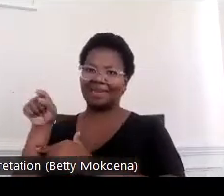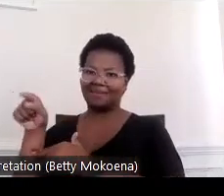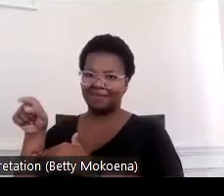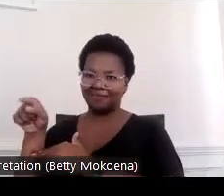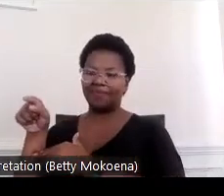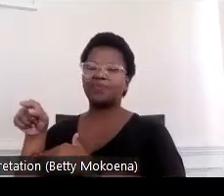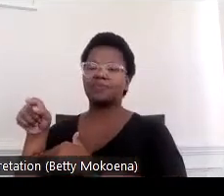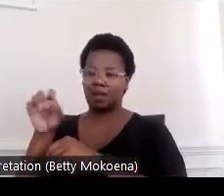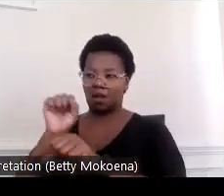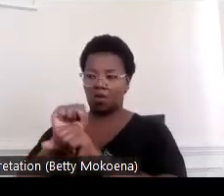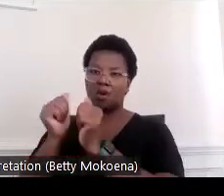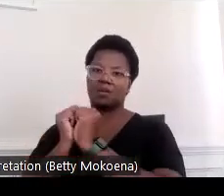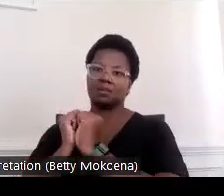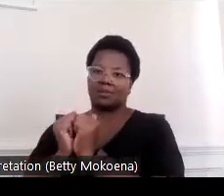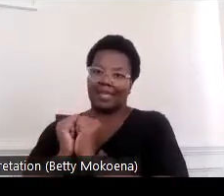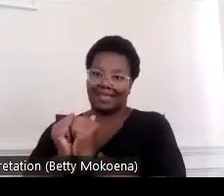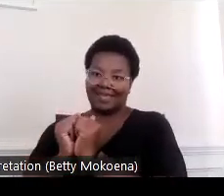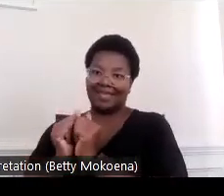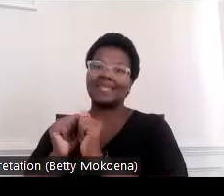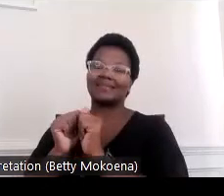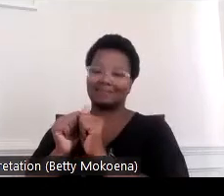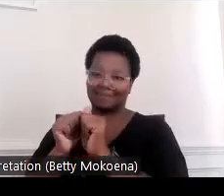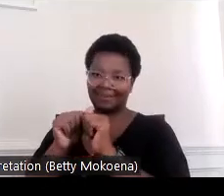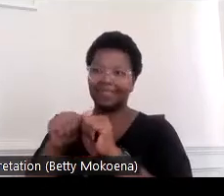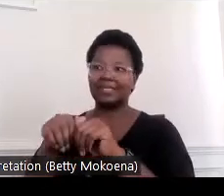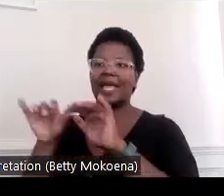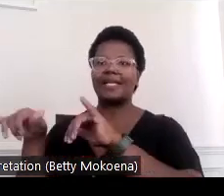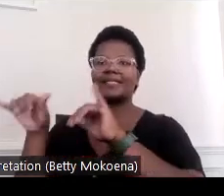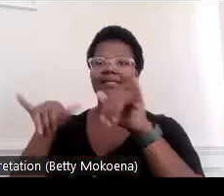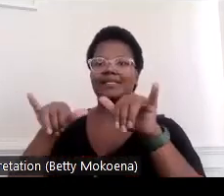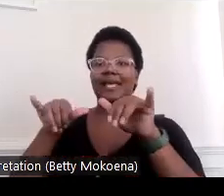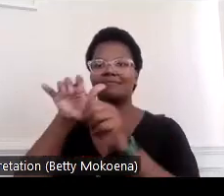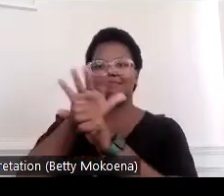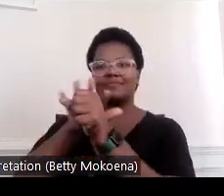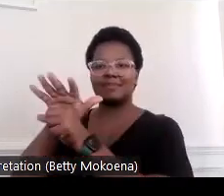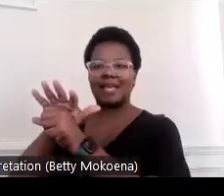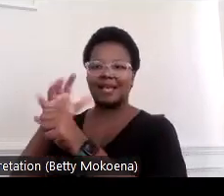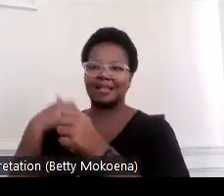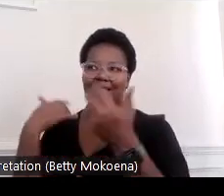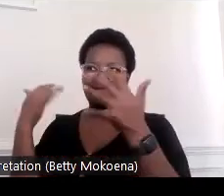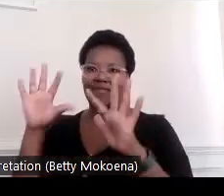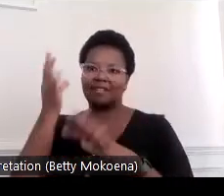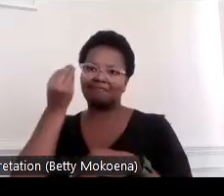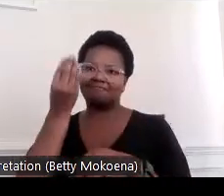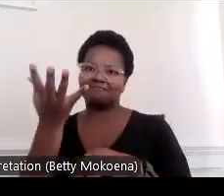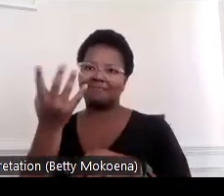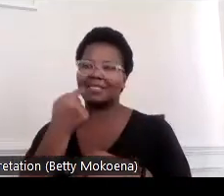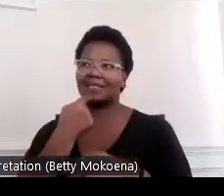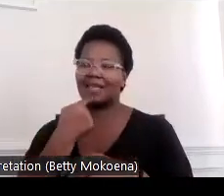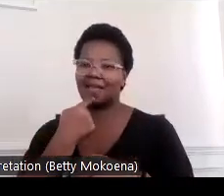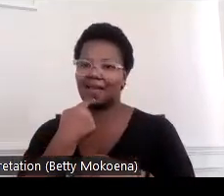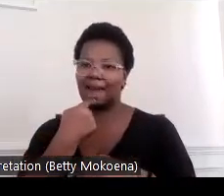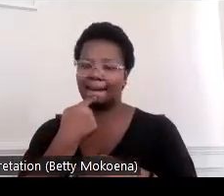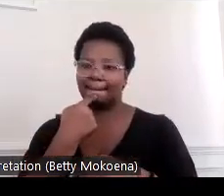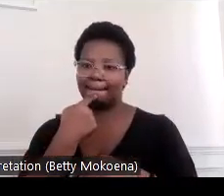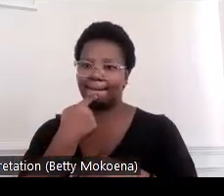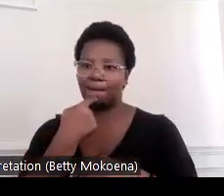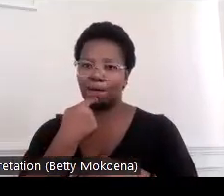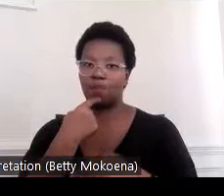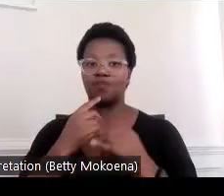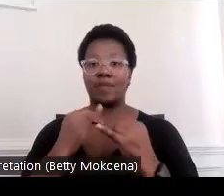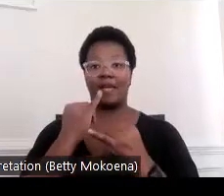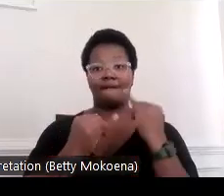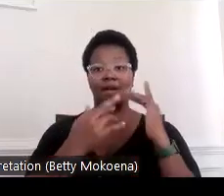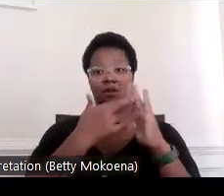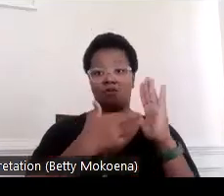discapacidades todos trabajando juntos trabajando juntos en el mismo sitio y como ya mencioné en la primera diapositiva